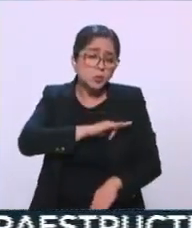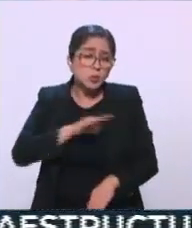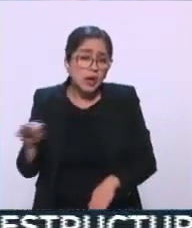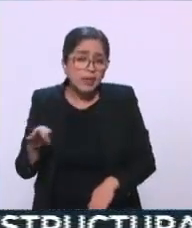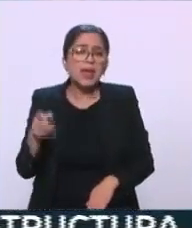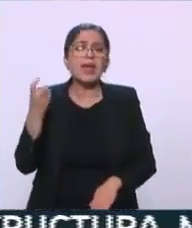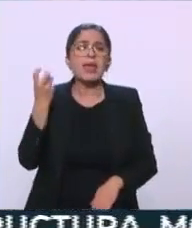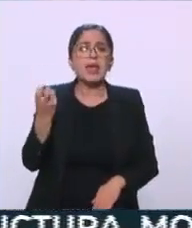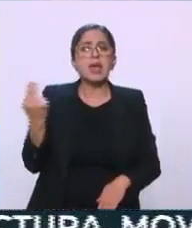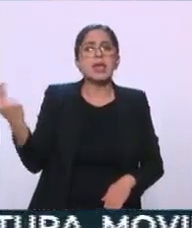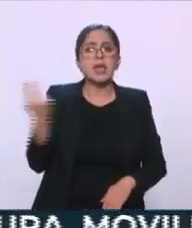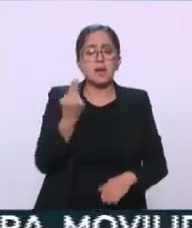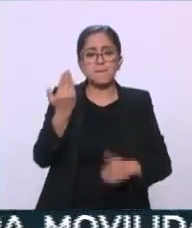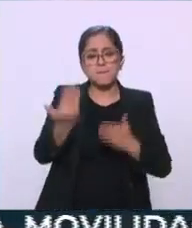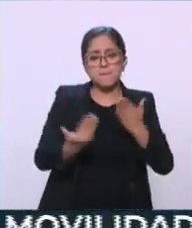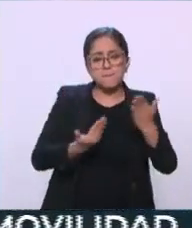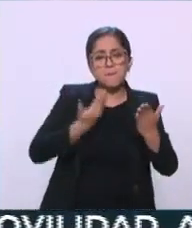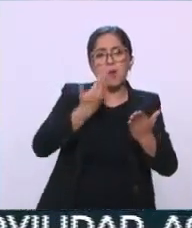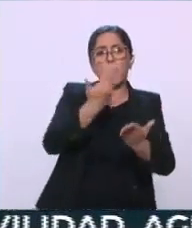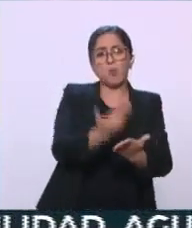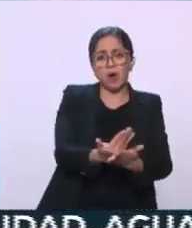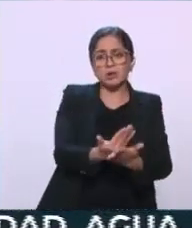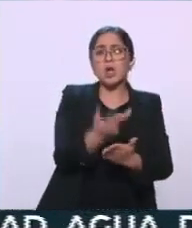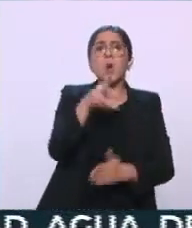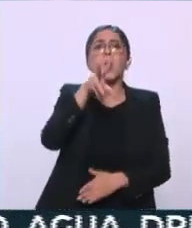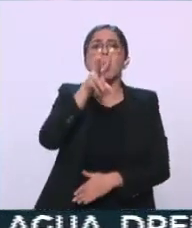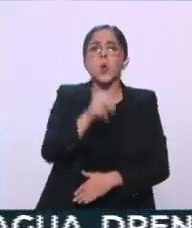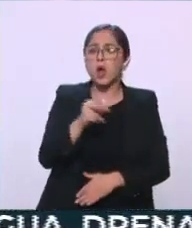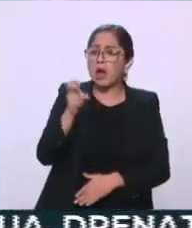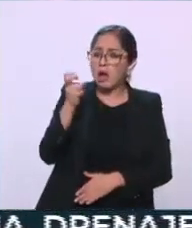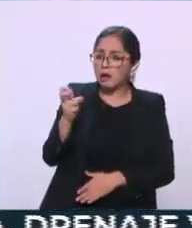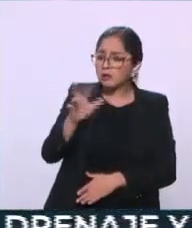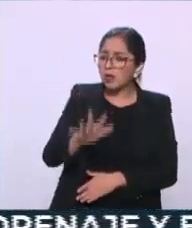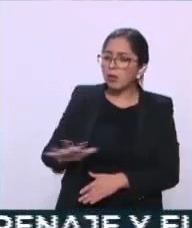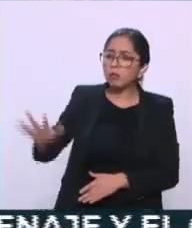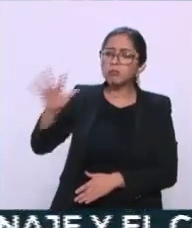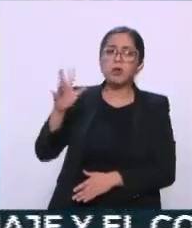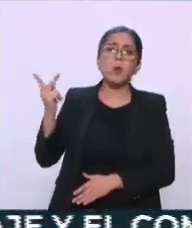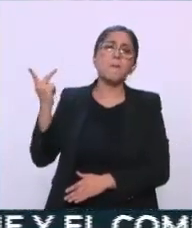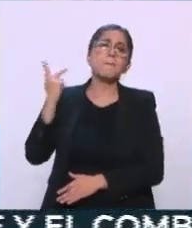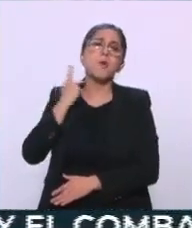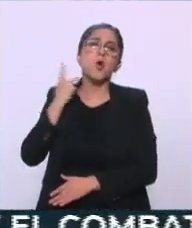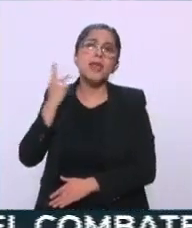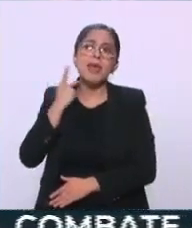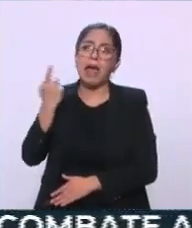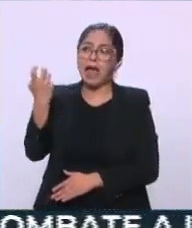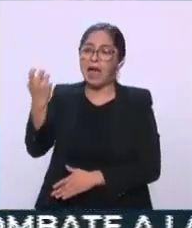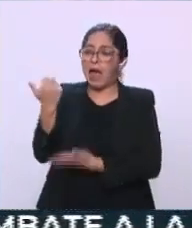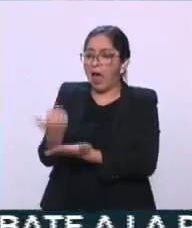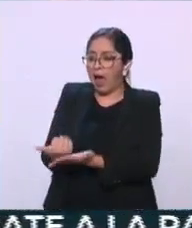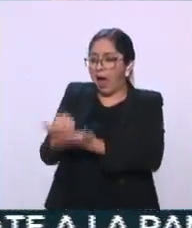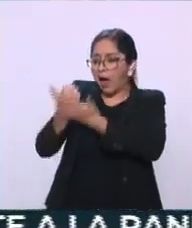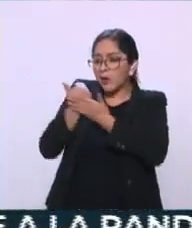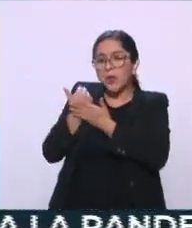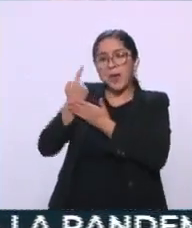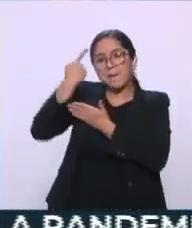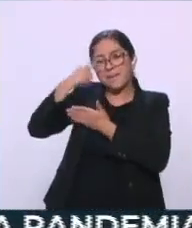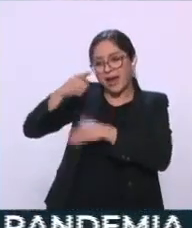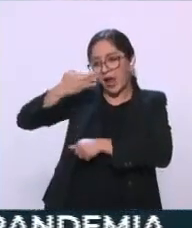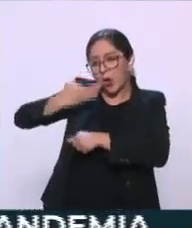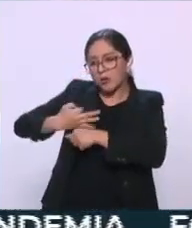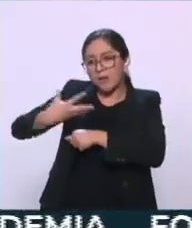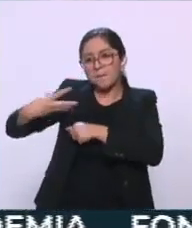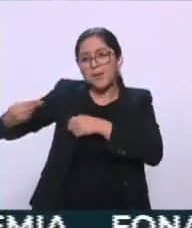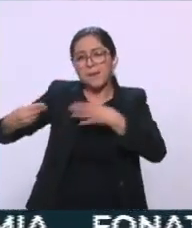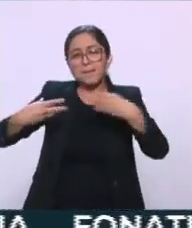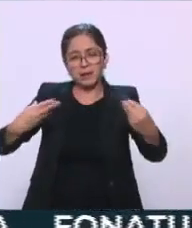son propuestas efectivas, no utilizar el espacio político como trampolín para hacer de este tema que genera